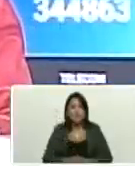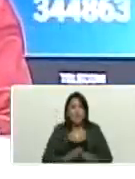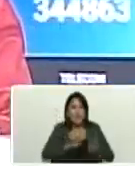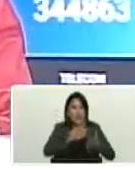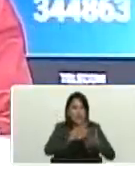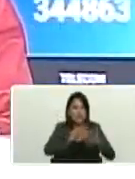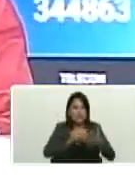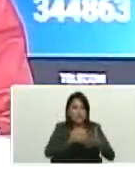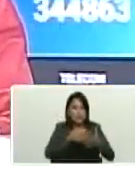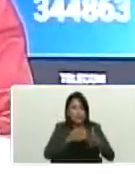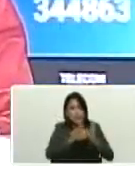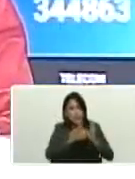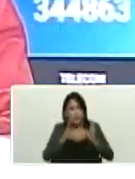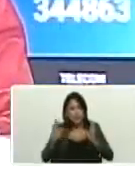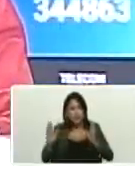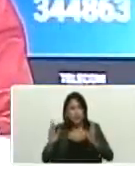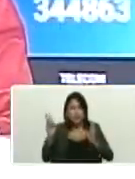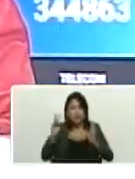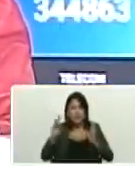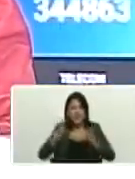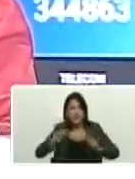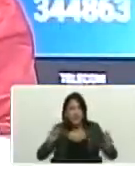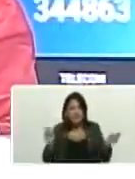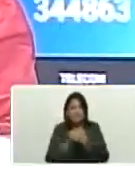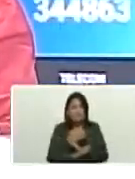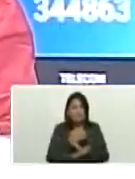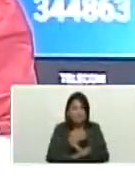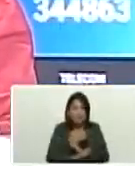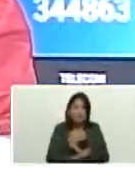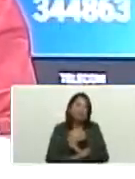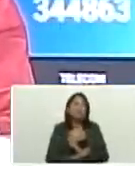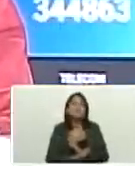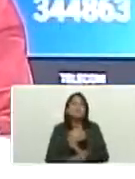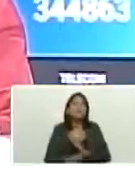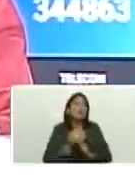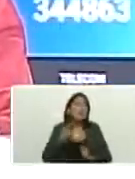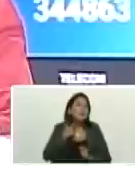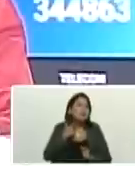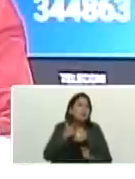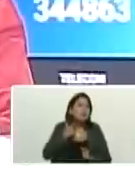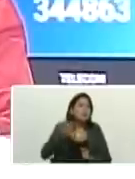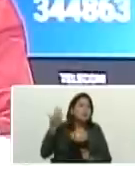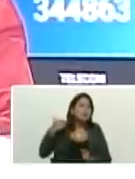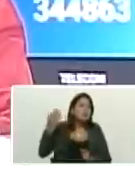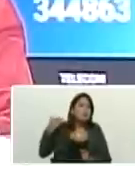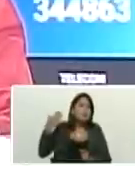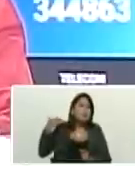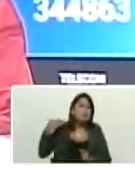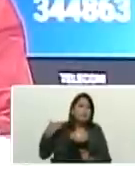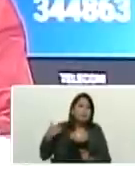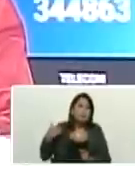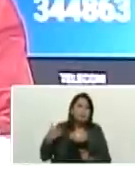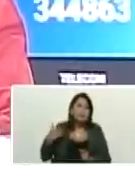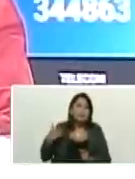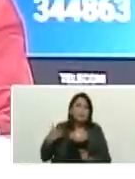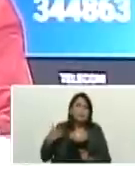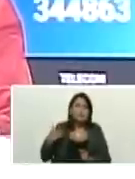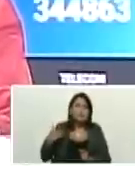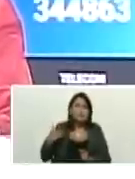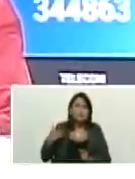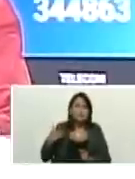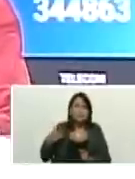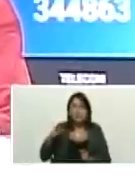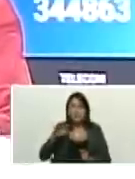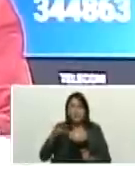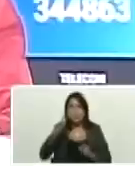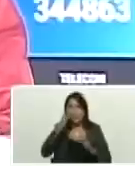profunda, histórica, con lo viejo, con el largo ciclo de la república oligárquica, opresiva